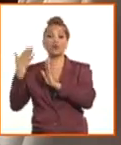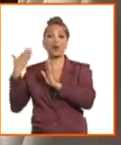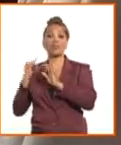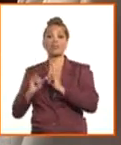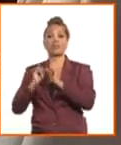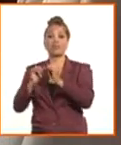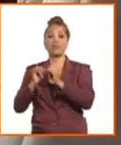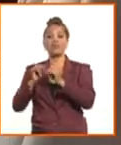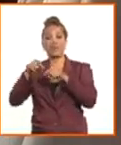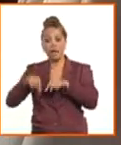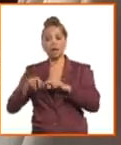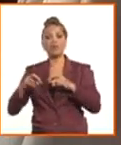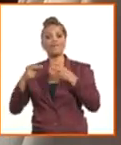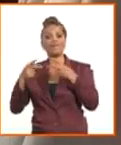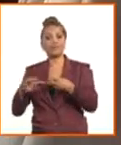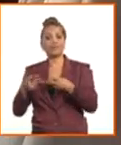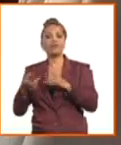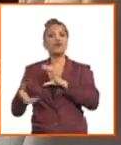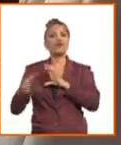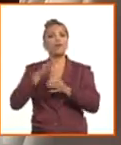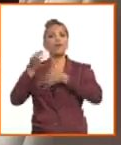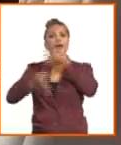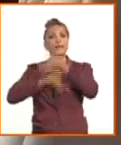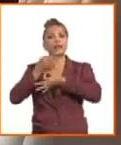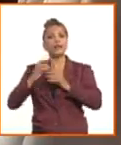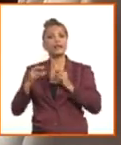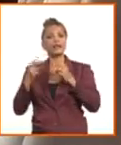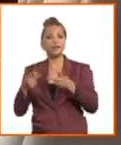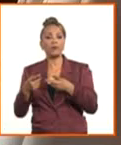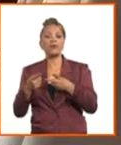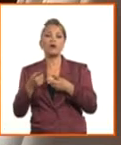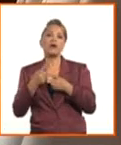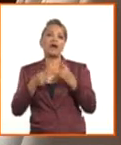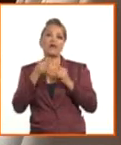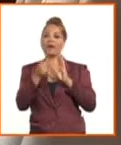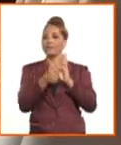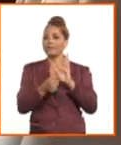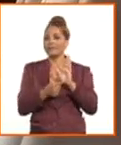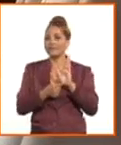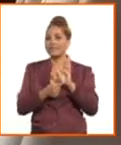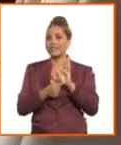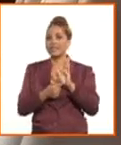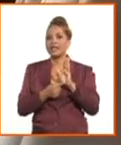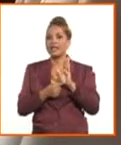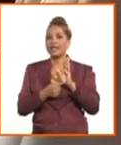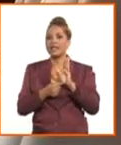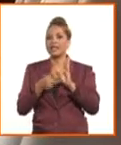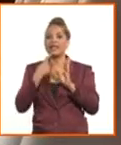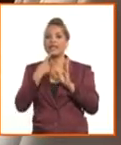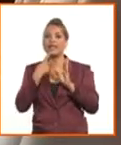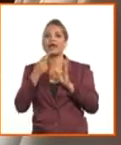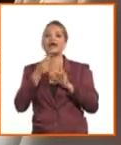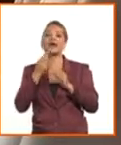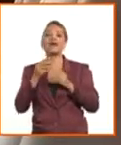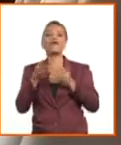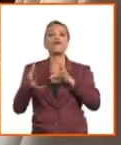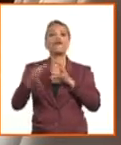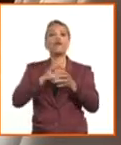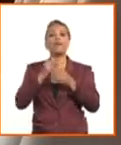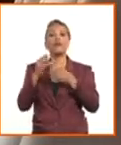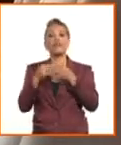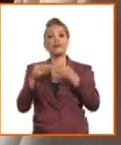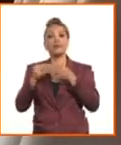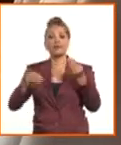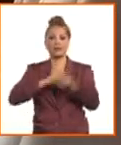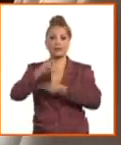ahora también se refirió de alguna manera, aunque no dio tantos detalles, como es el esquema de asignación secundaria de divisas? Es muy bueno que me hagas esa pregunta